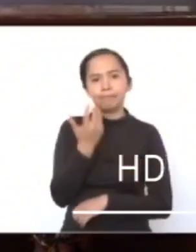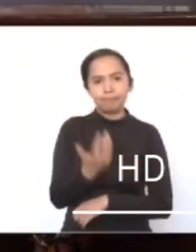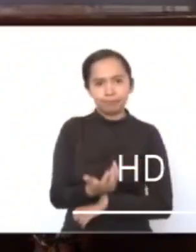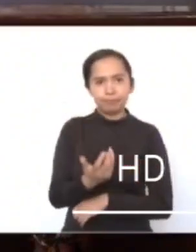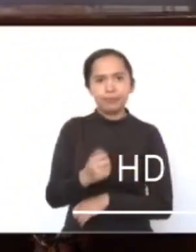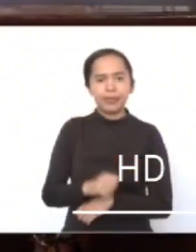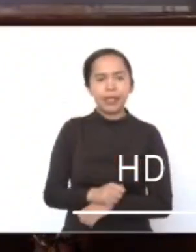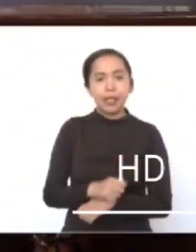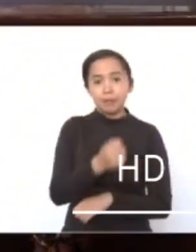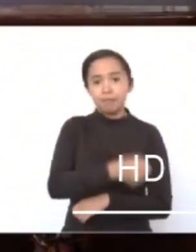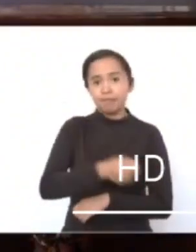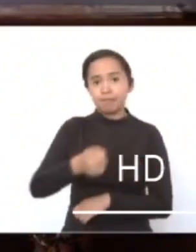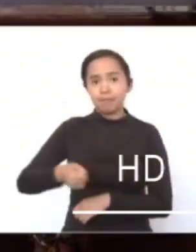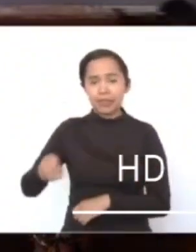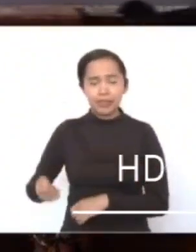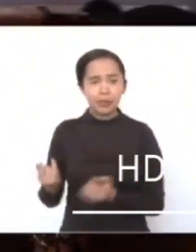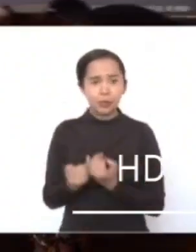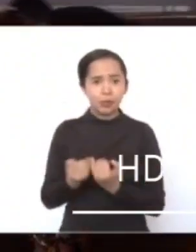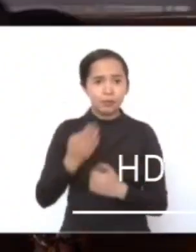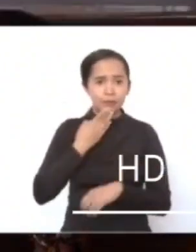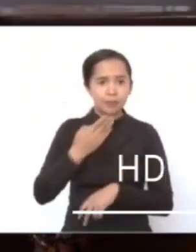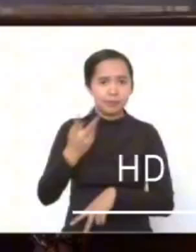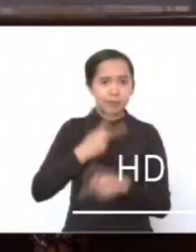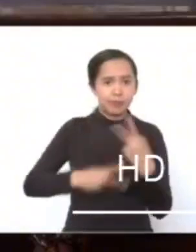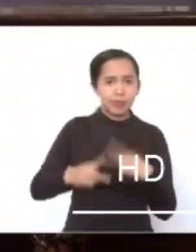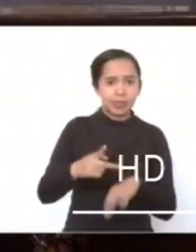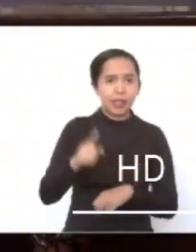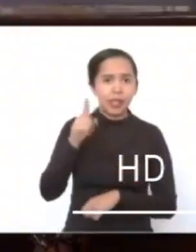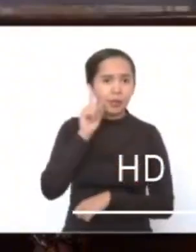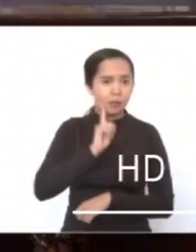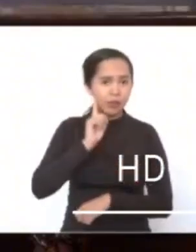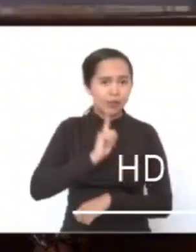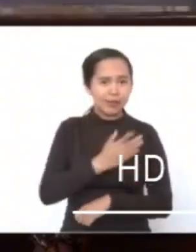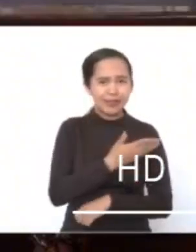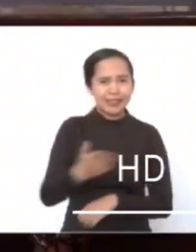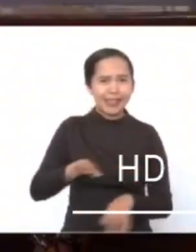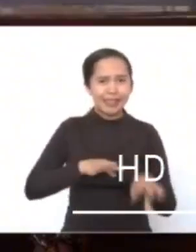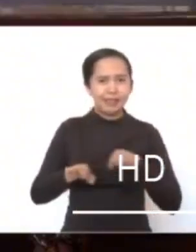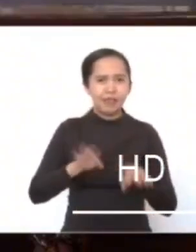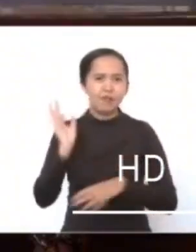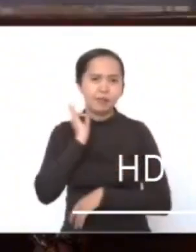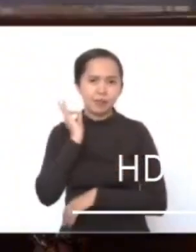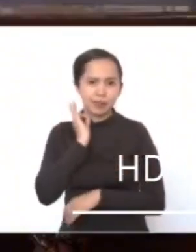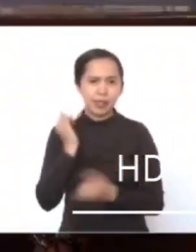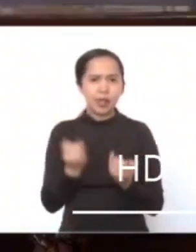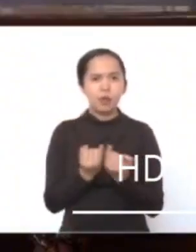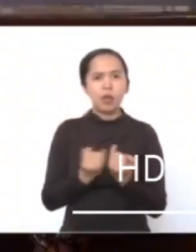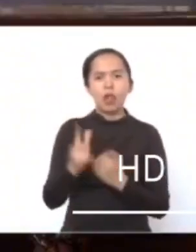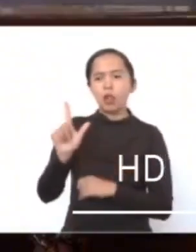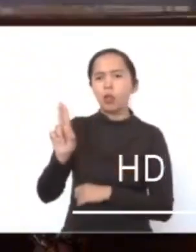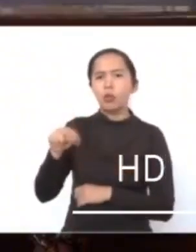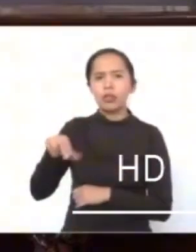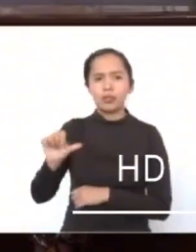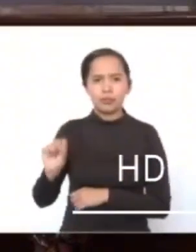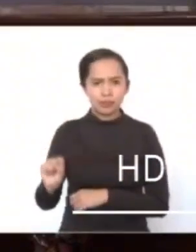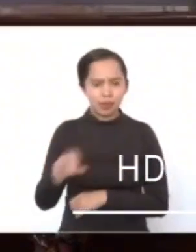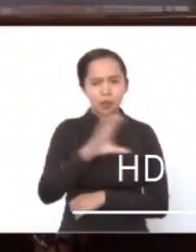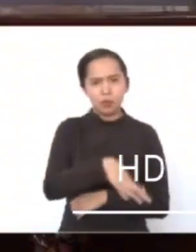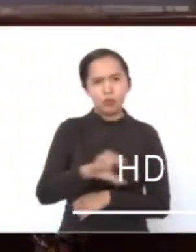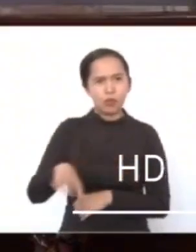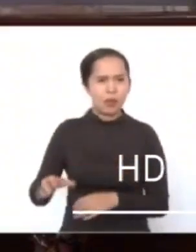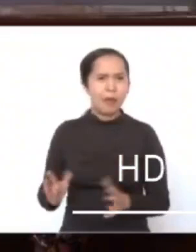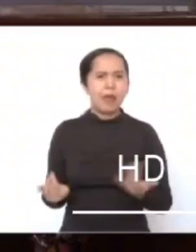de saludar y darles la bienvenida a las compañeras de la Fiscalía, de las Lunas, de